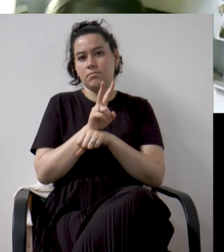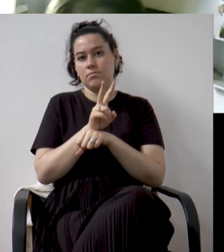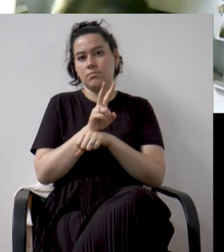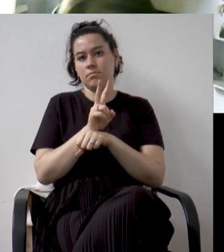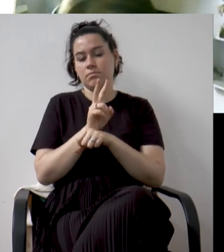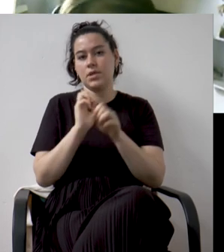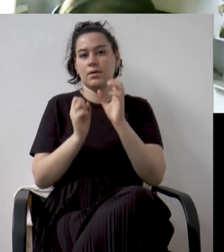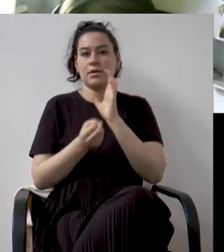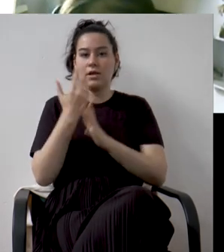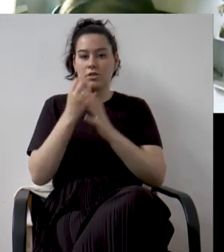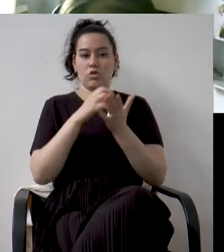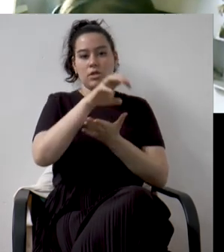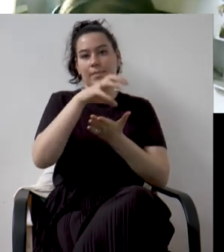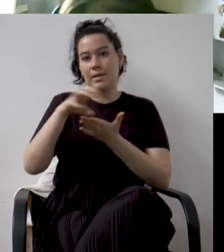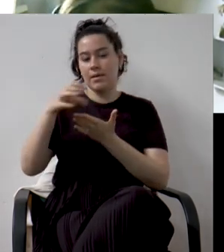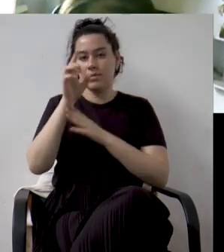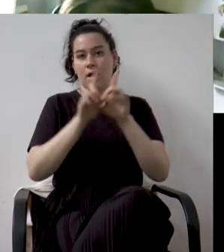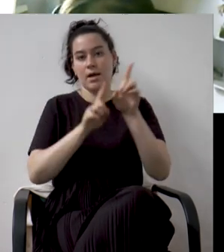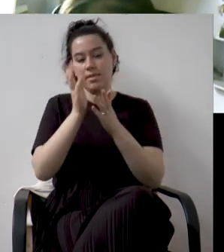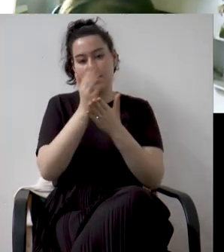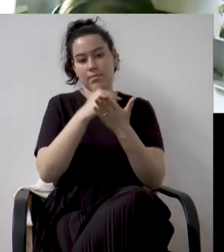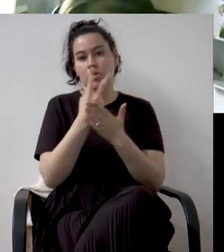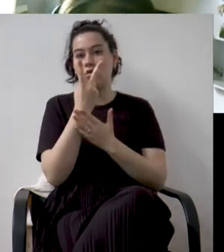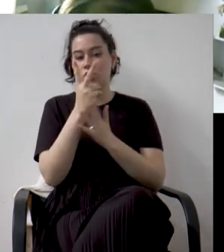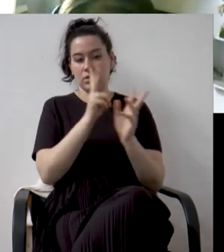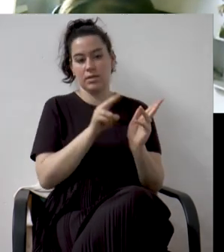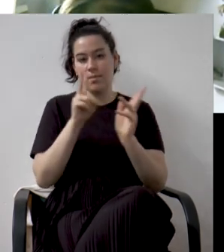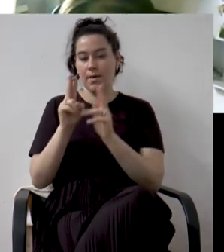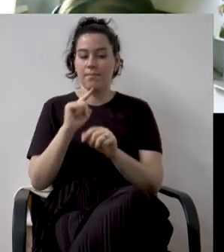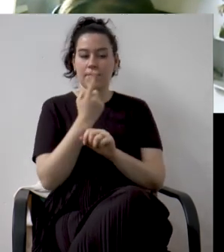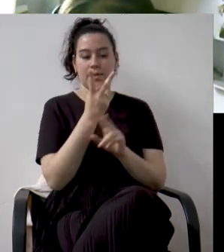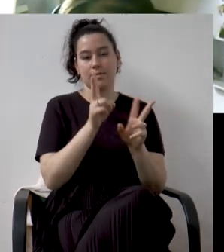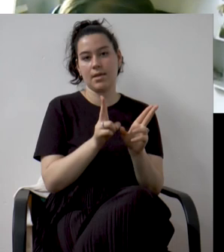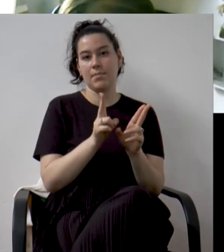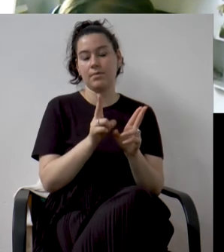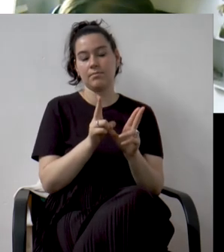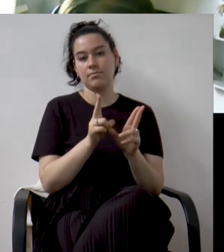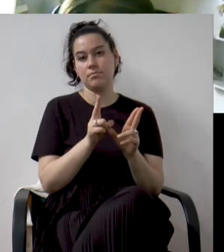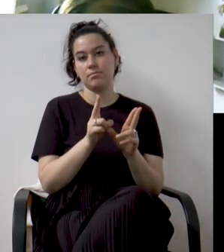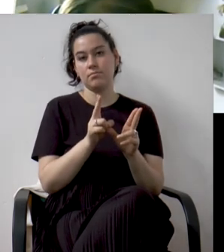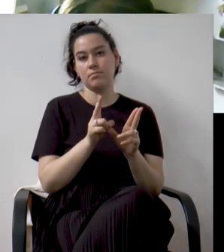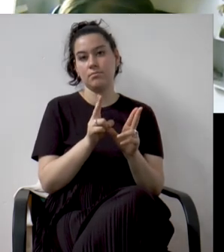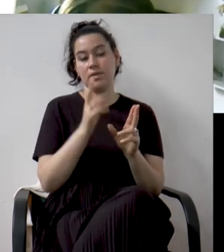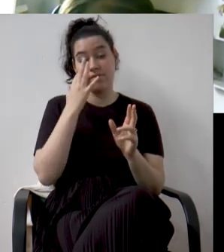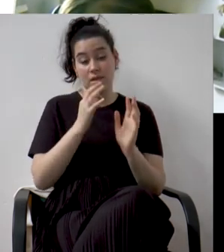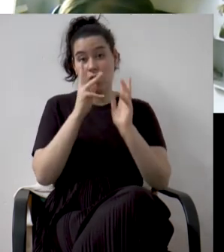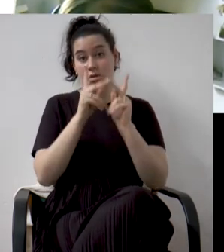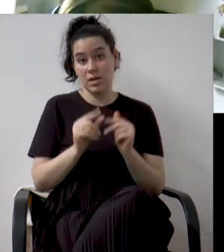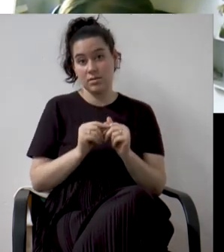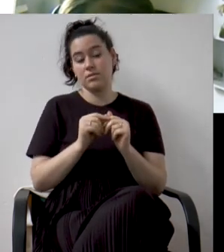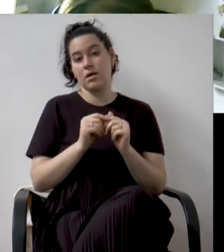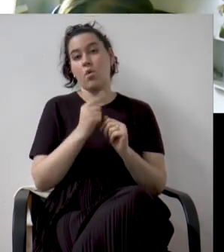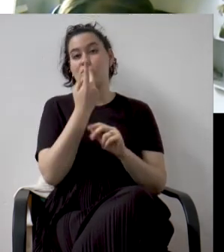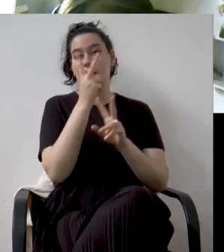la creación de los departamentos académicos en dos etapas, básicamente. Una primera etapa, en realidad la ordenanza lo regula en una